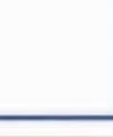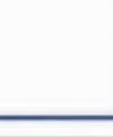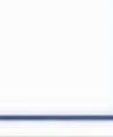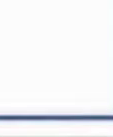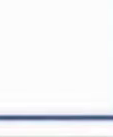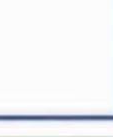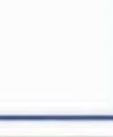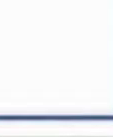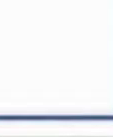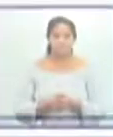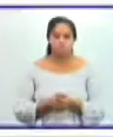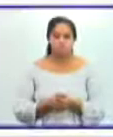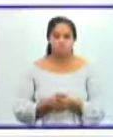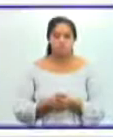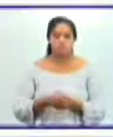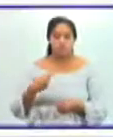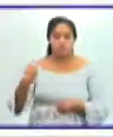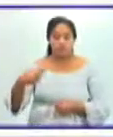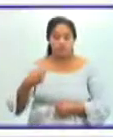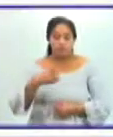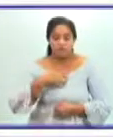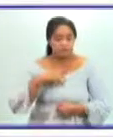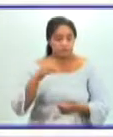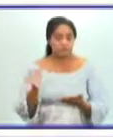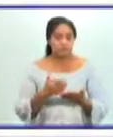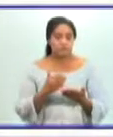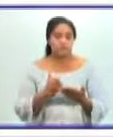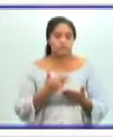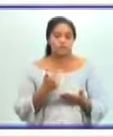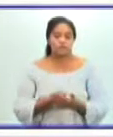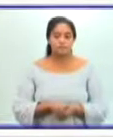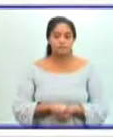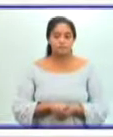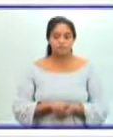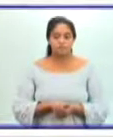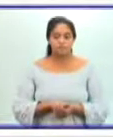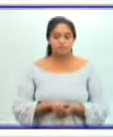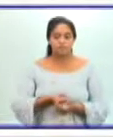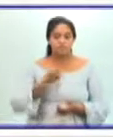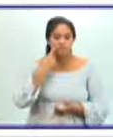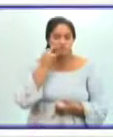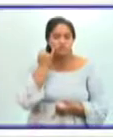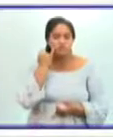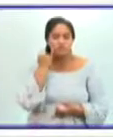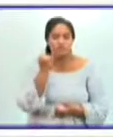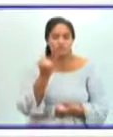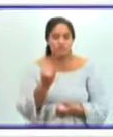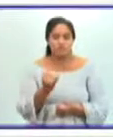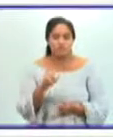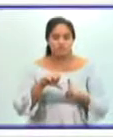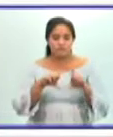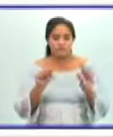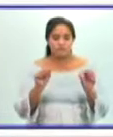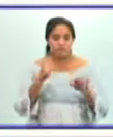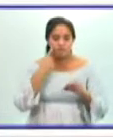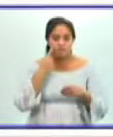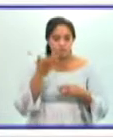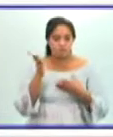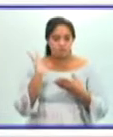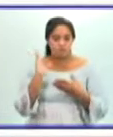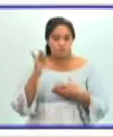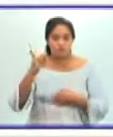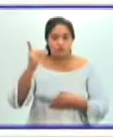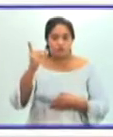Ya la debes tener en tu libreta. Ahora vamos a identificar en la figura los datos que nos